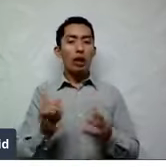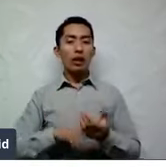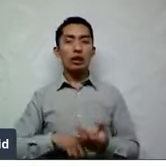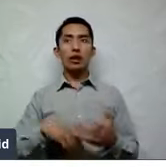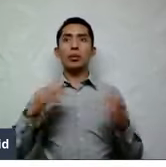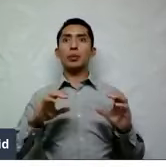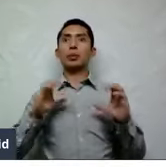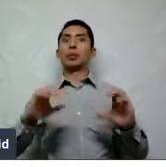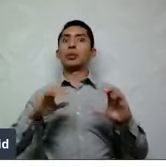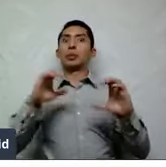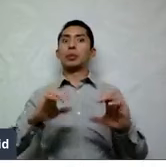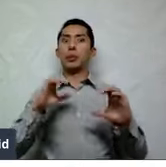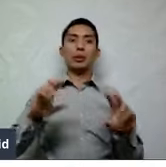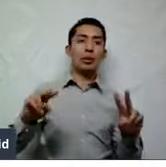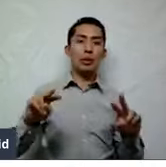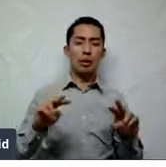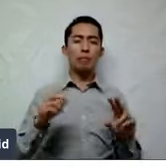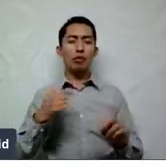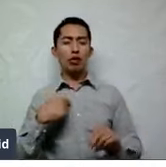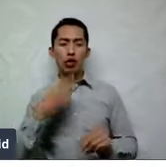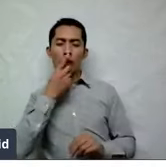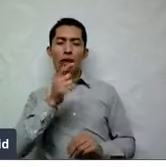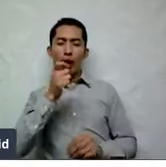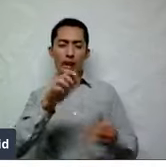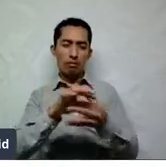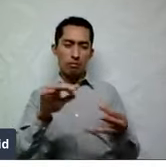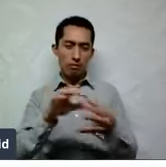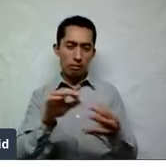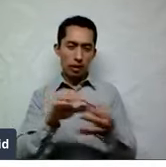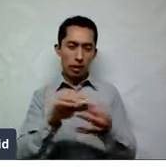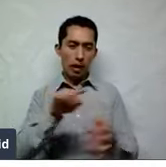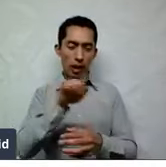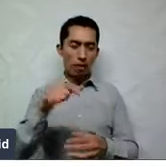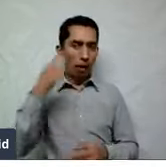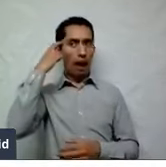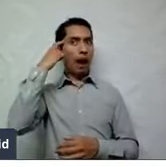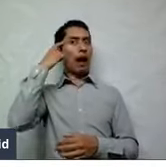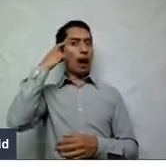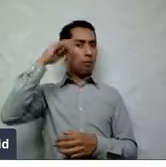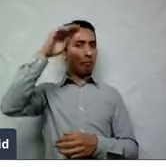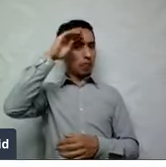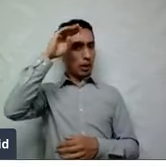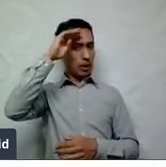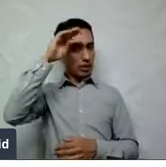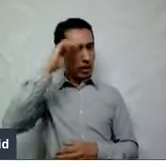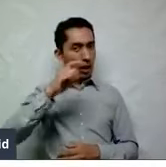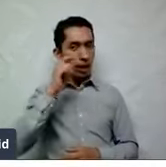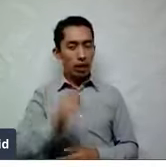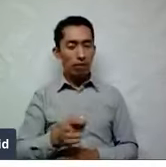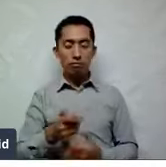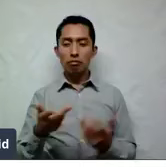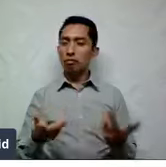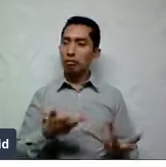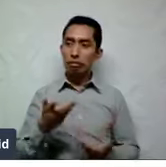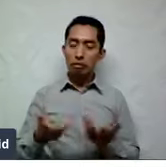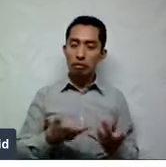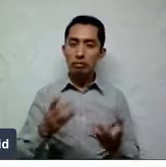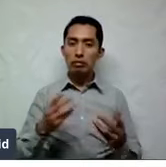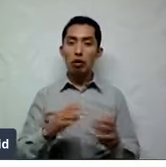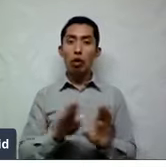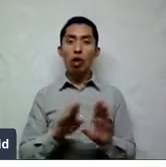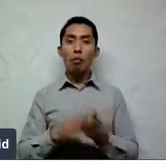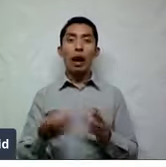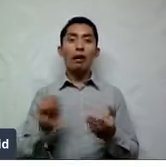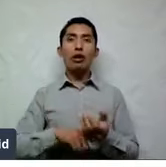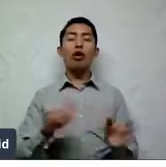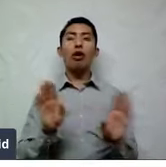no con este término que yo estoy señalando, quiero indicar que sea algo que tenemos que perder control.